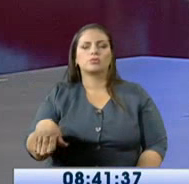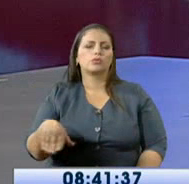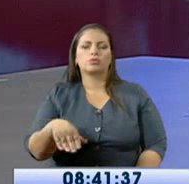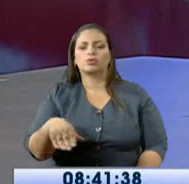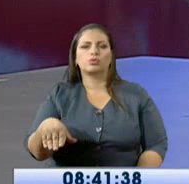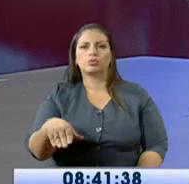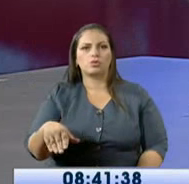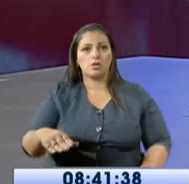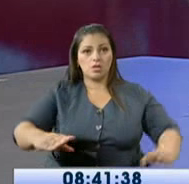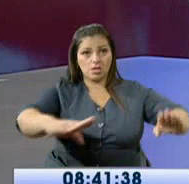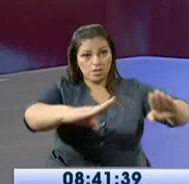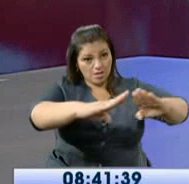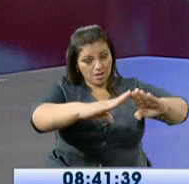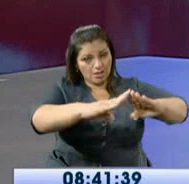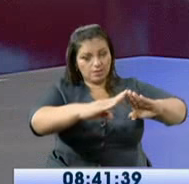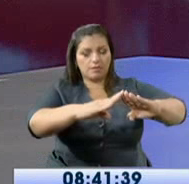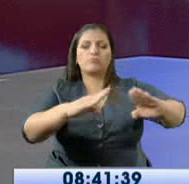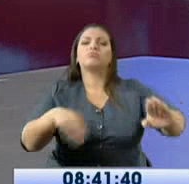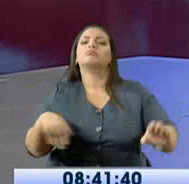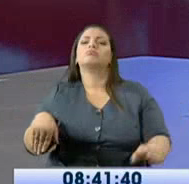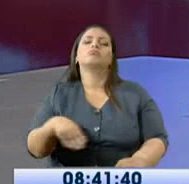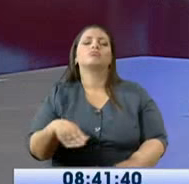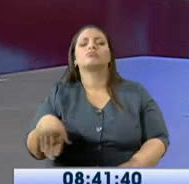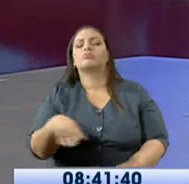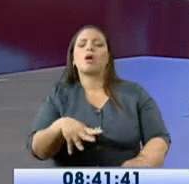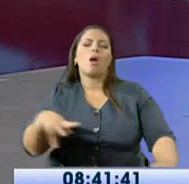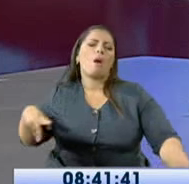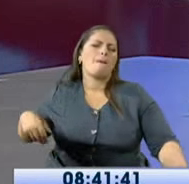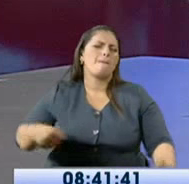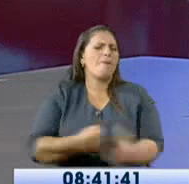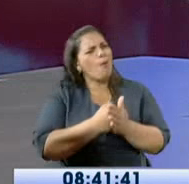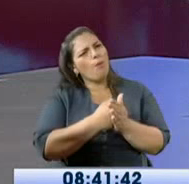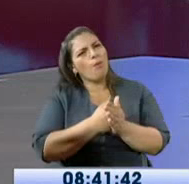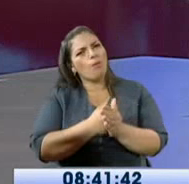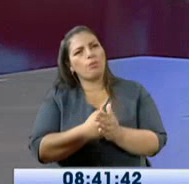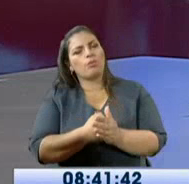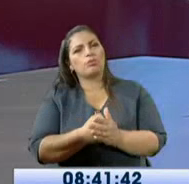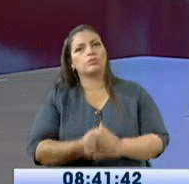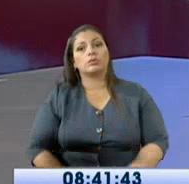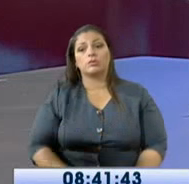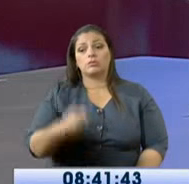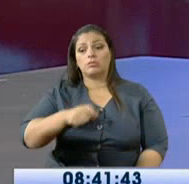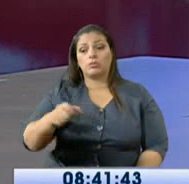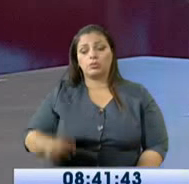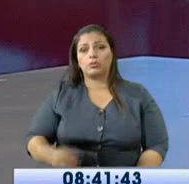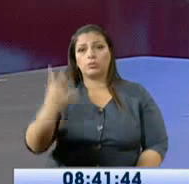terminó dentro de una vivienda y cuatro personas más resultaron heridas. Las autoridades